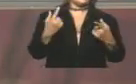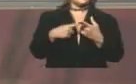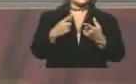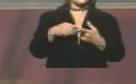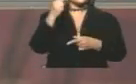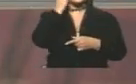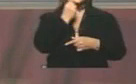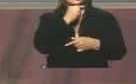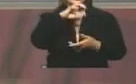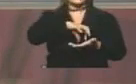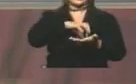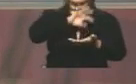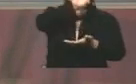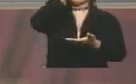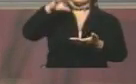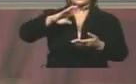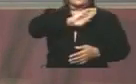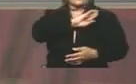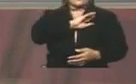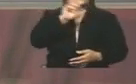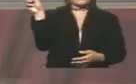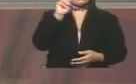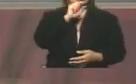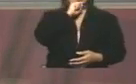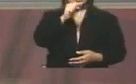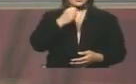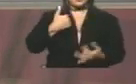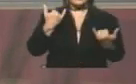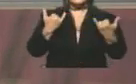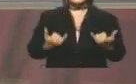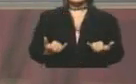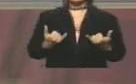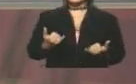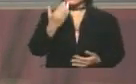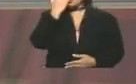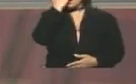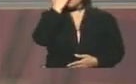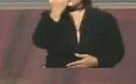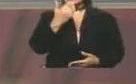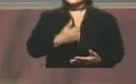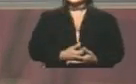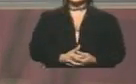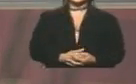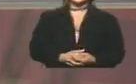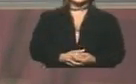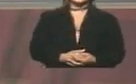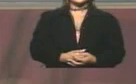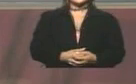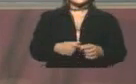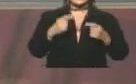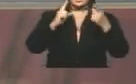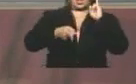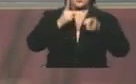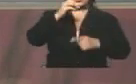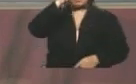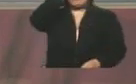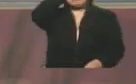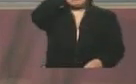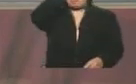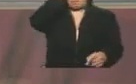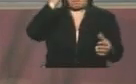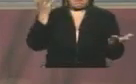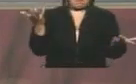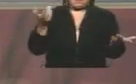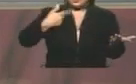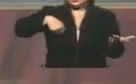con nuestras tradiciones y además con lo que somos. Pero fíjate, nos encontramos entonces frente al desconocimiento